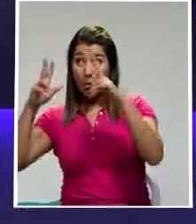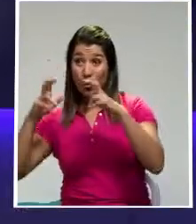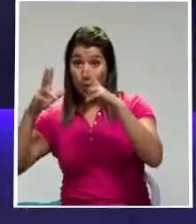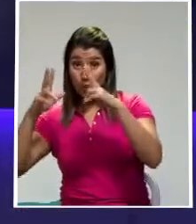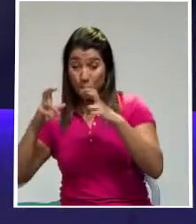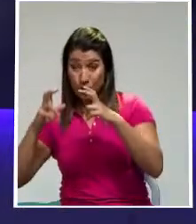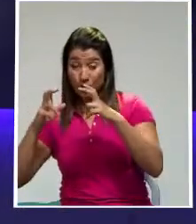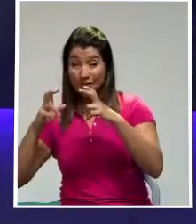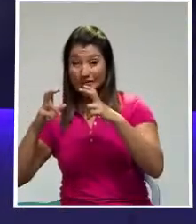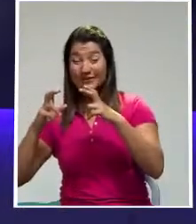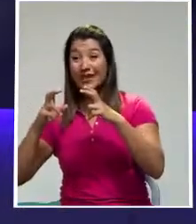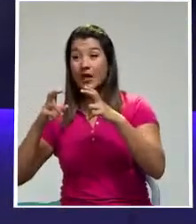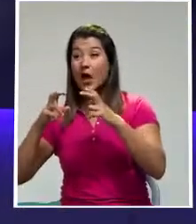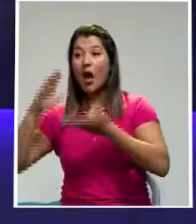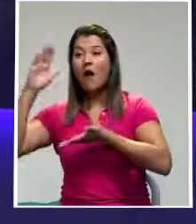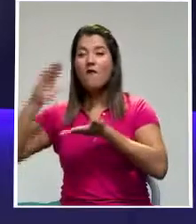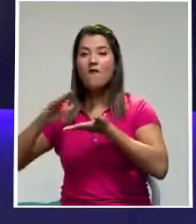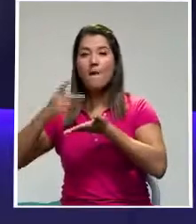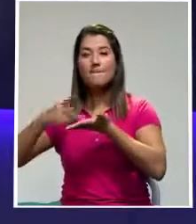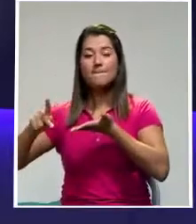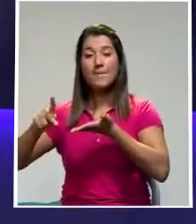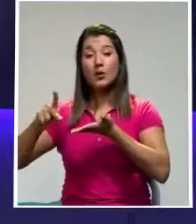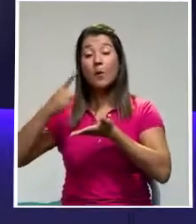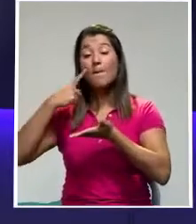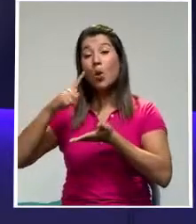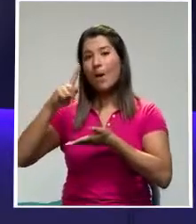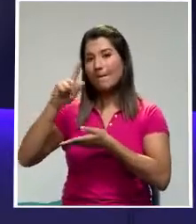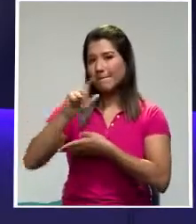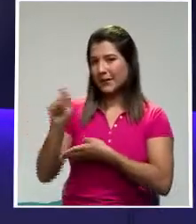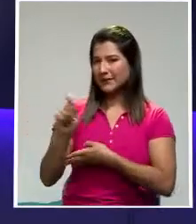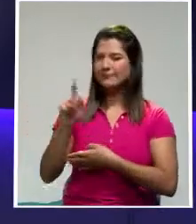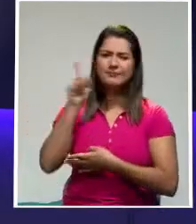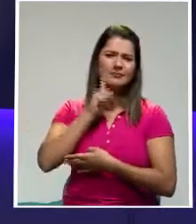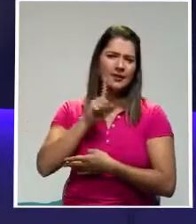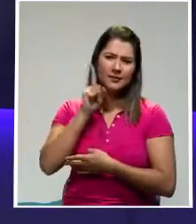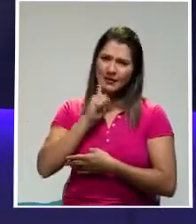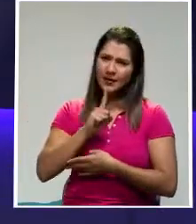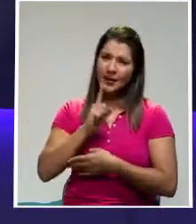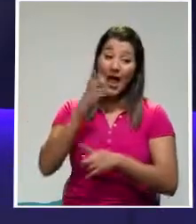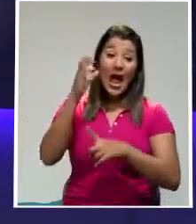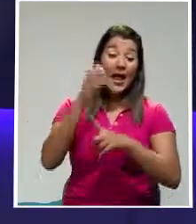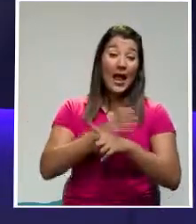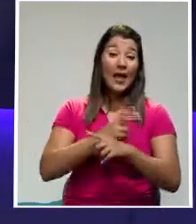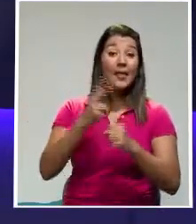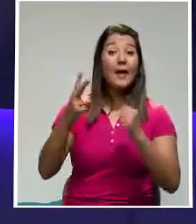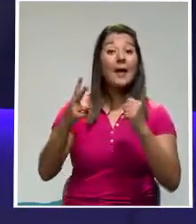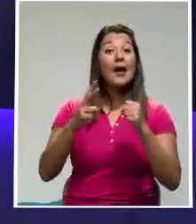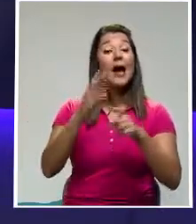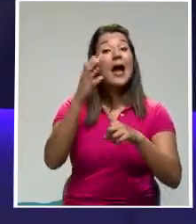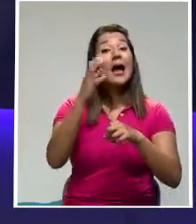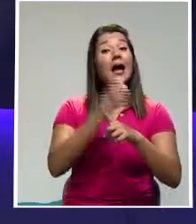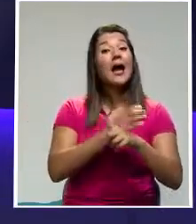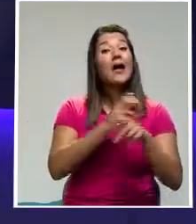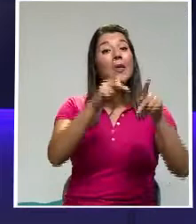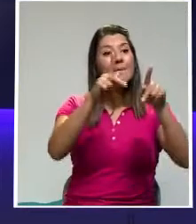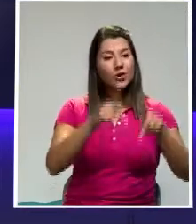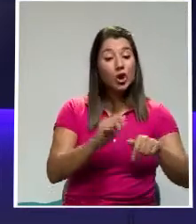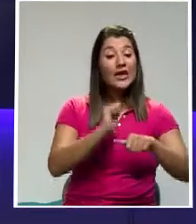Por cada cliente que pone un panel, encarece el servicio para los que no pueden poner el